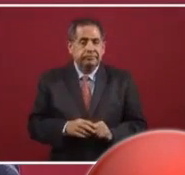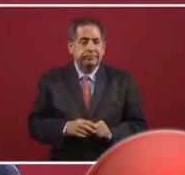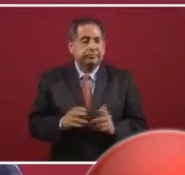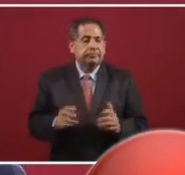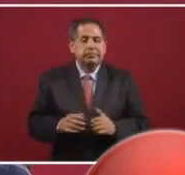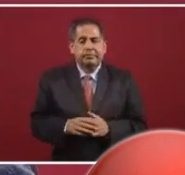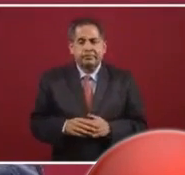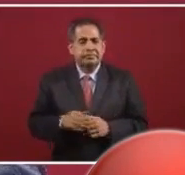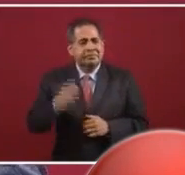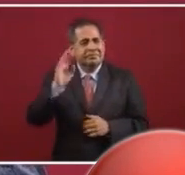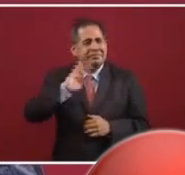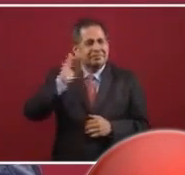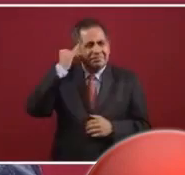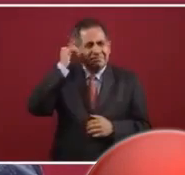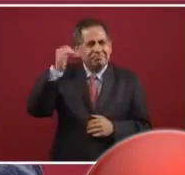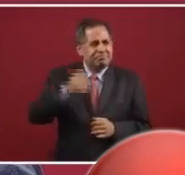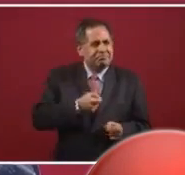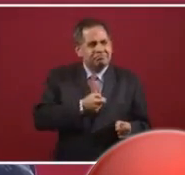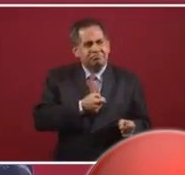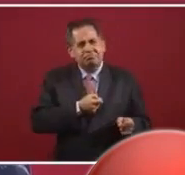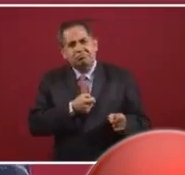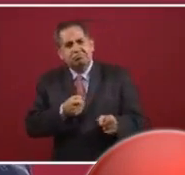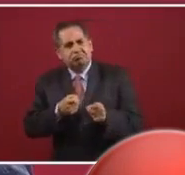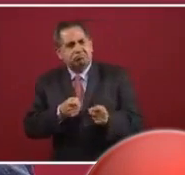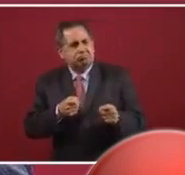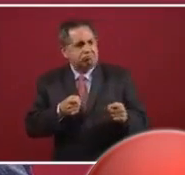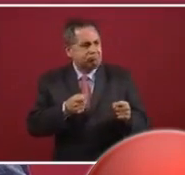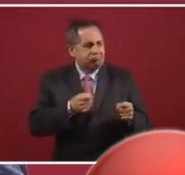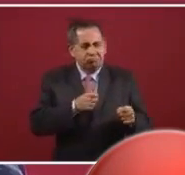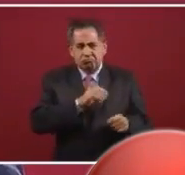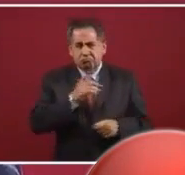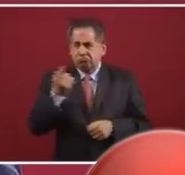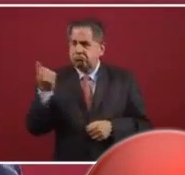Una masacre ordenada